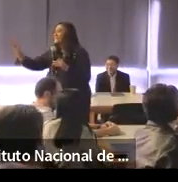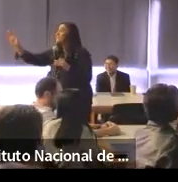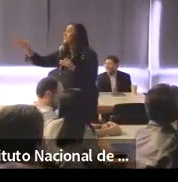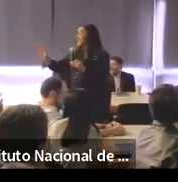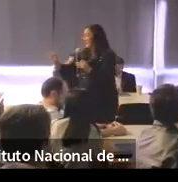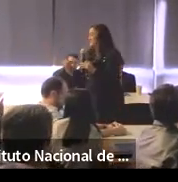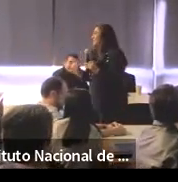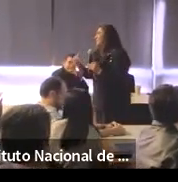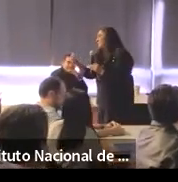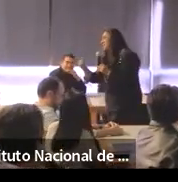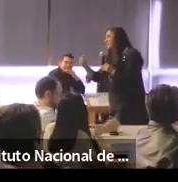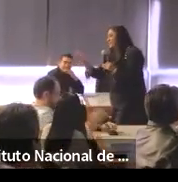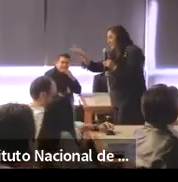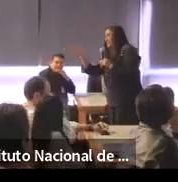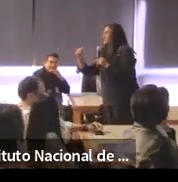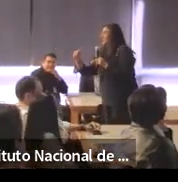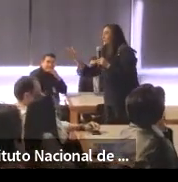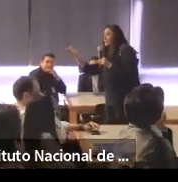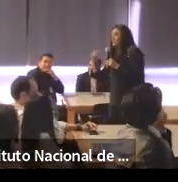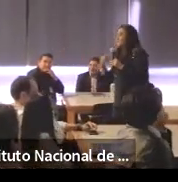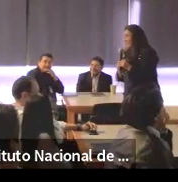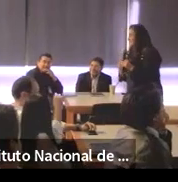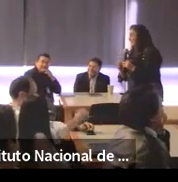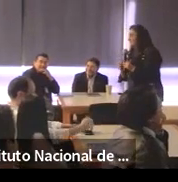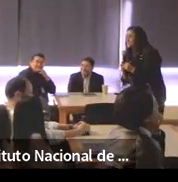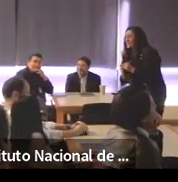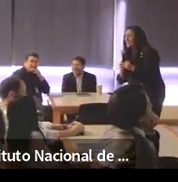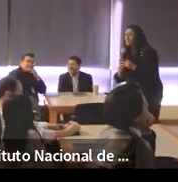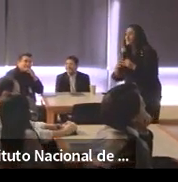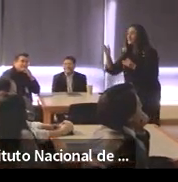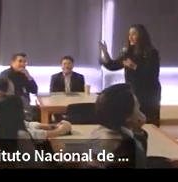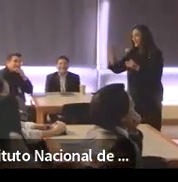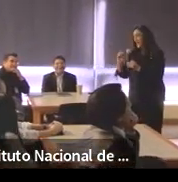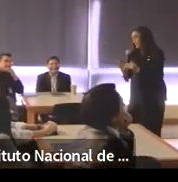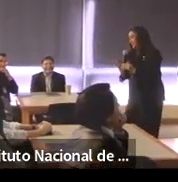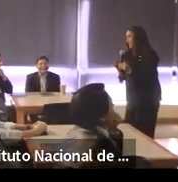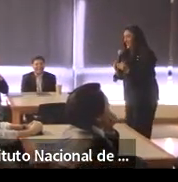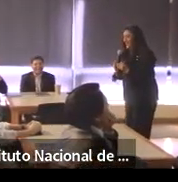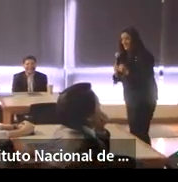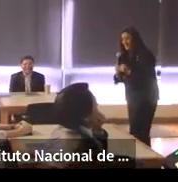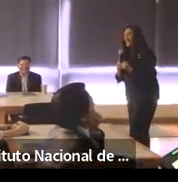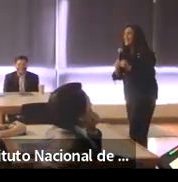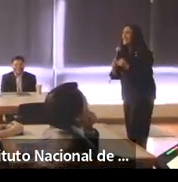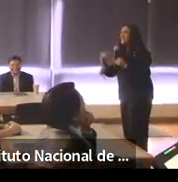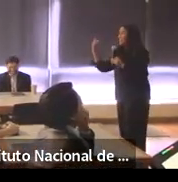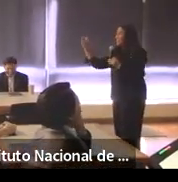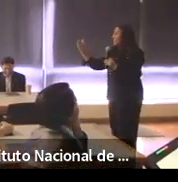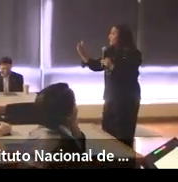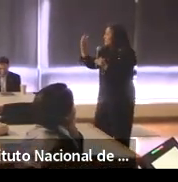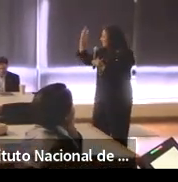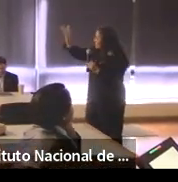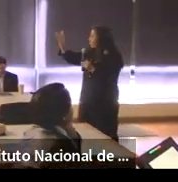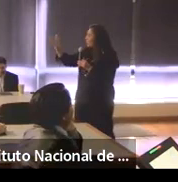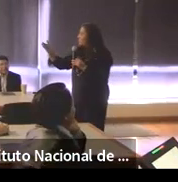estoy poniendo con el ejemplo y bueno yo la aprecio La doctora Fue mi maestra Entonces por eso la conozco acá no Pero